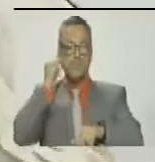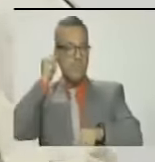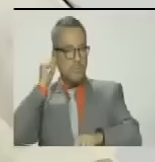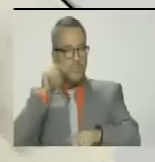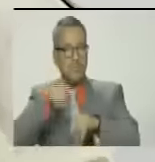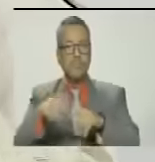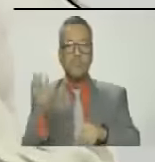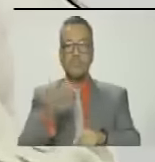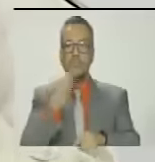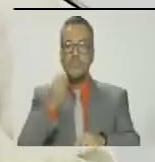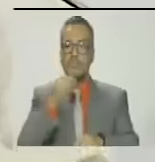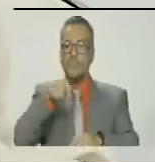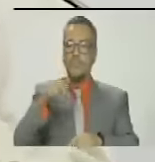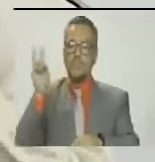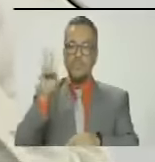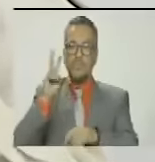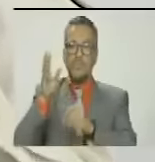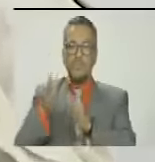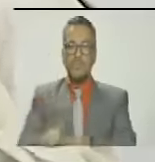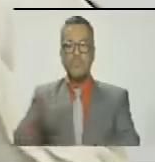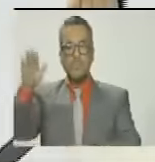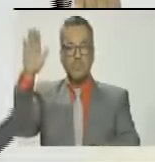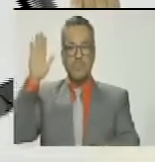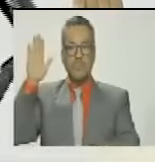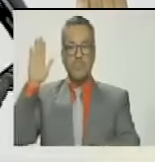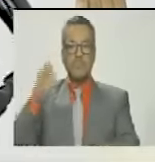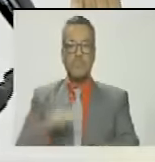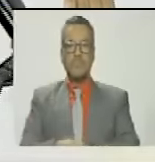y para la juventud venezolana. Lo juro.